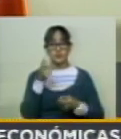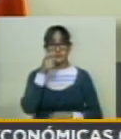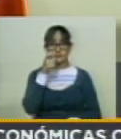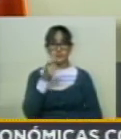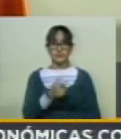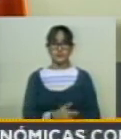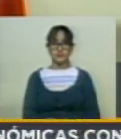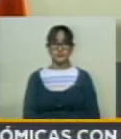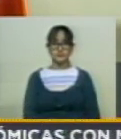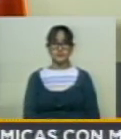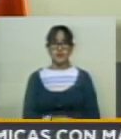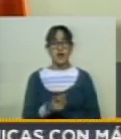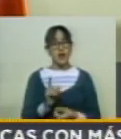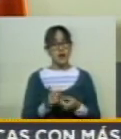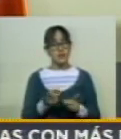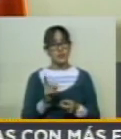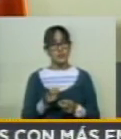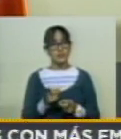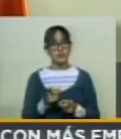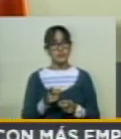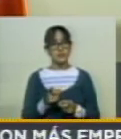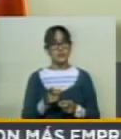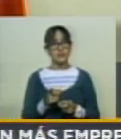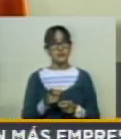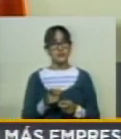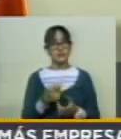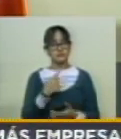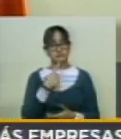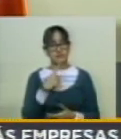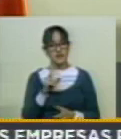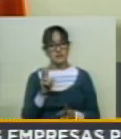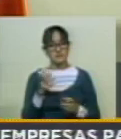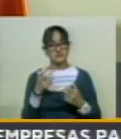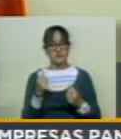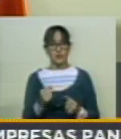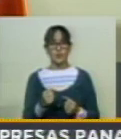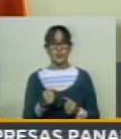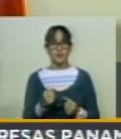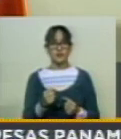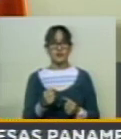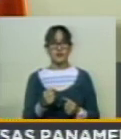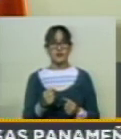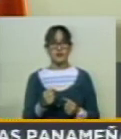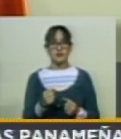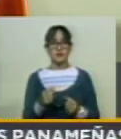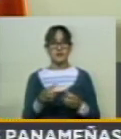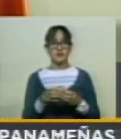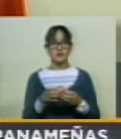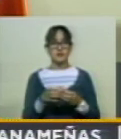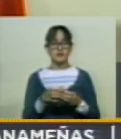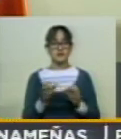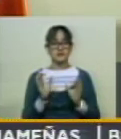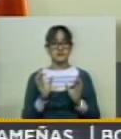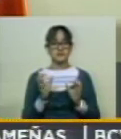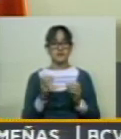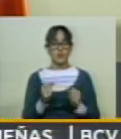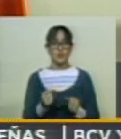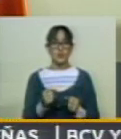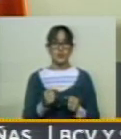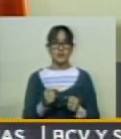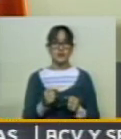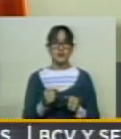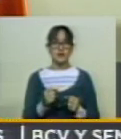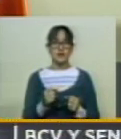nos hicieron algunos señalamientos en relación con la seguridad de los candidatos y la seguridad para